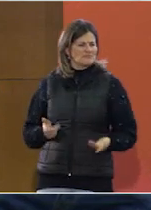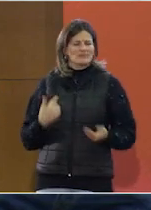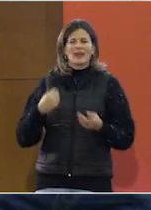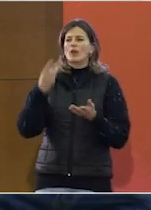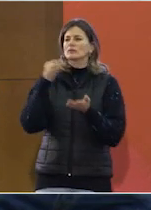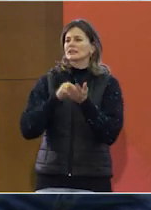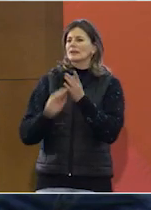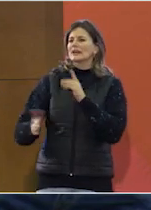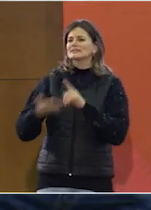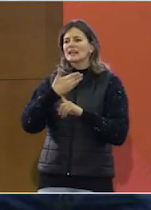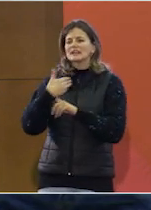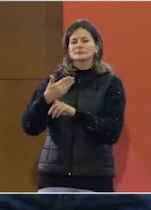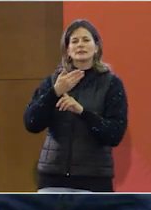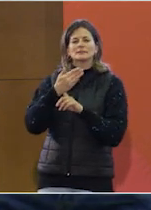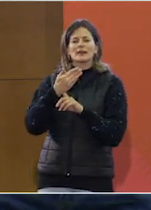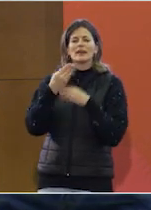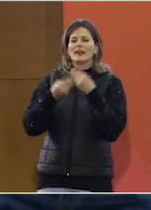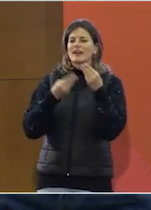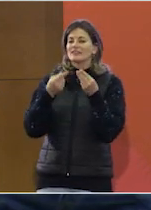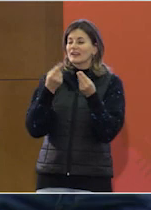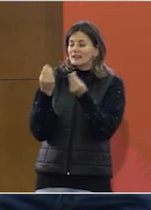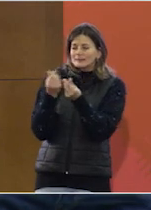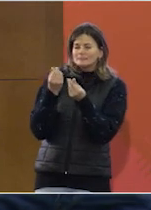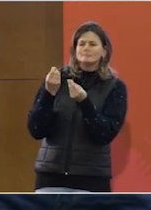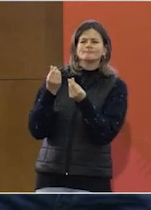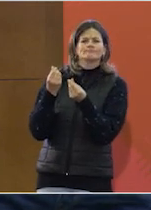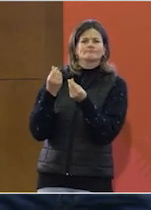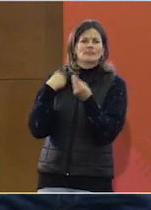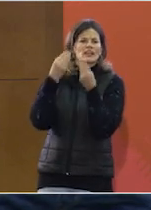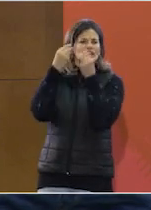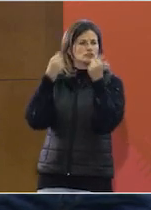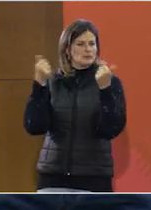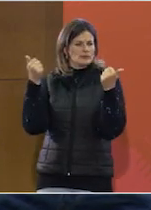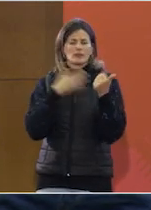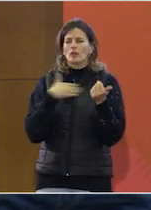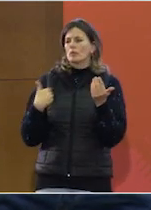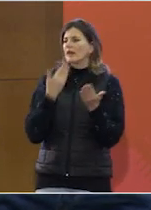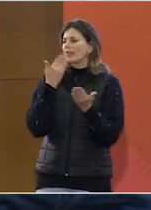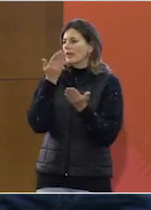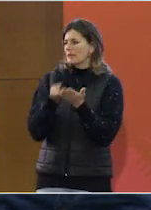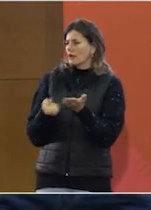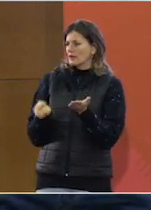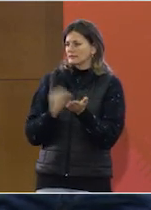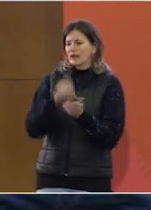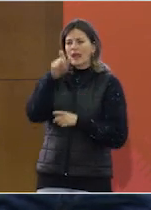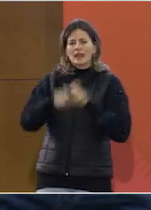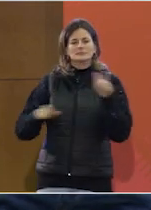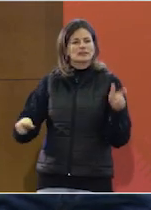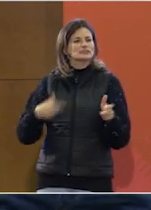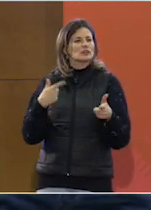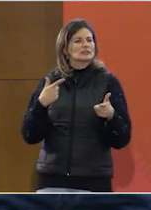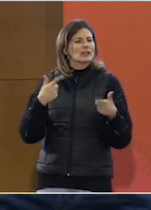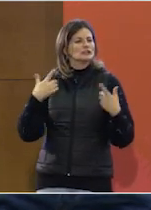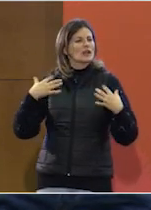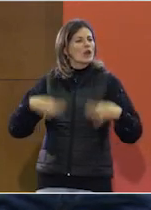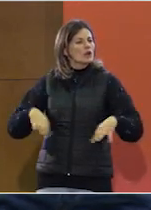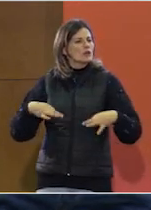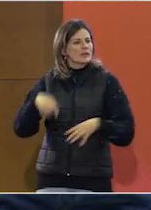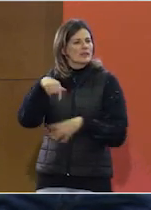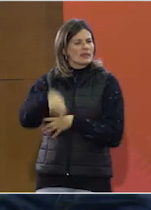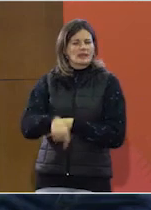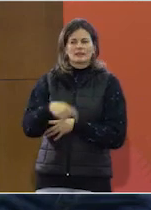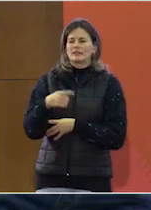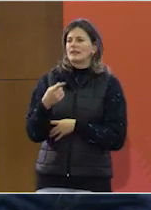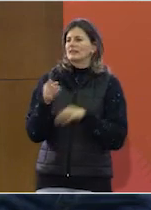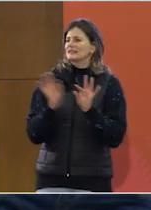a veces hacen olvidar ese instinto. Yo quiero pedir a la gente humilde de Cataluña,